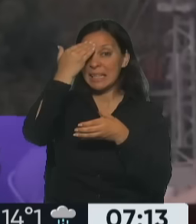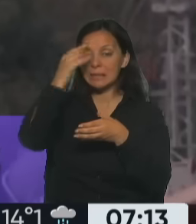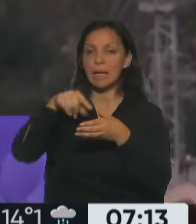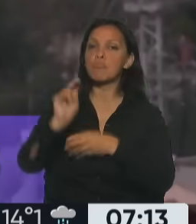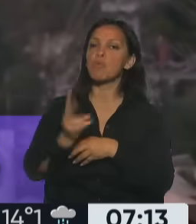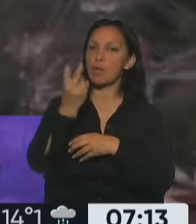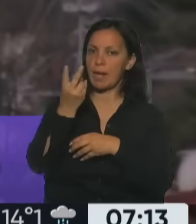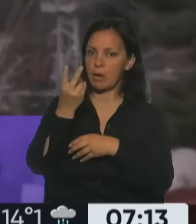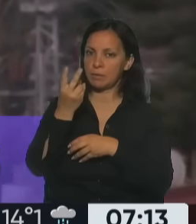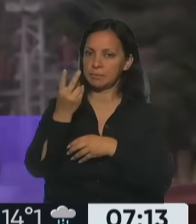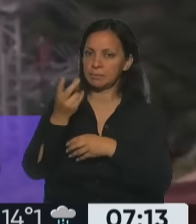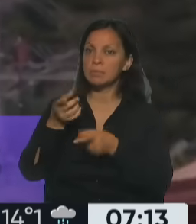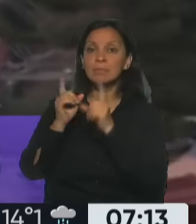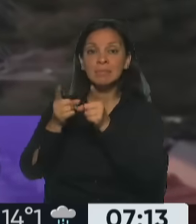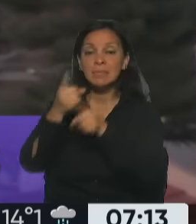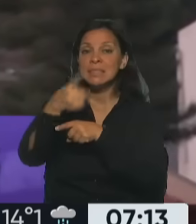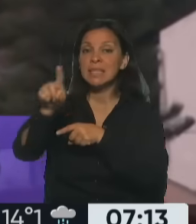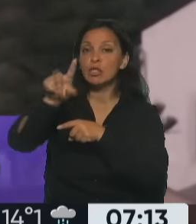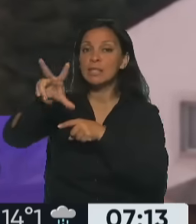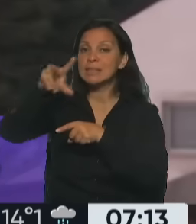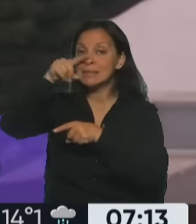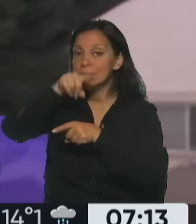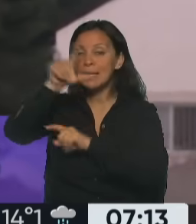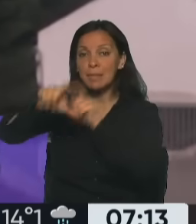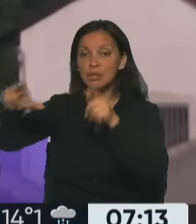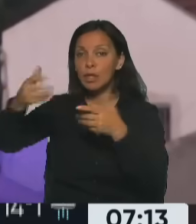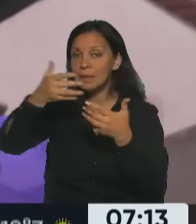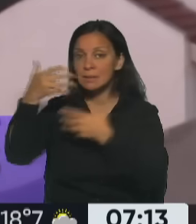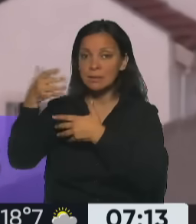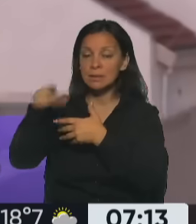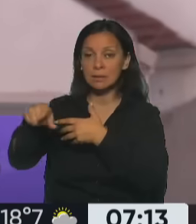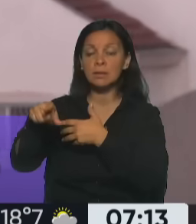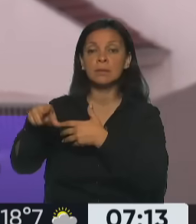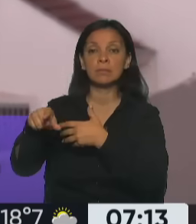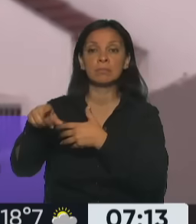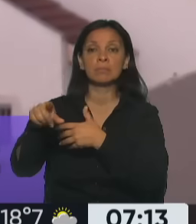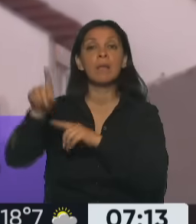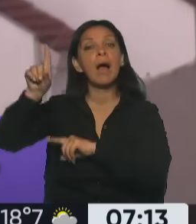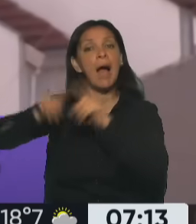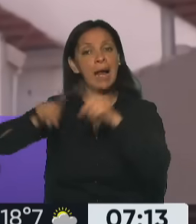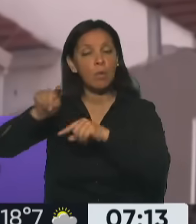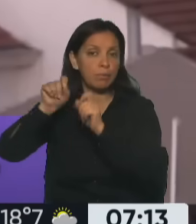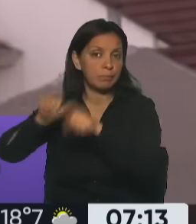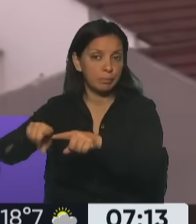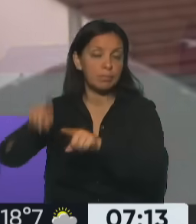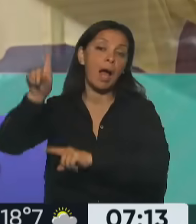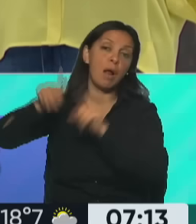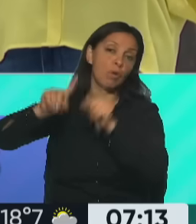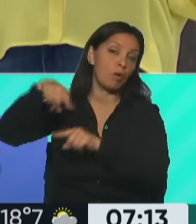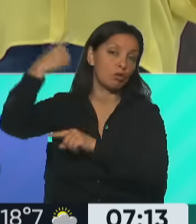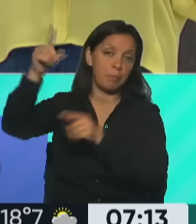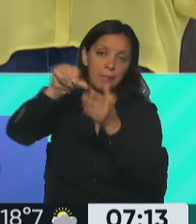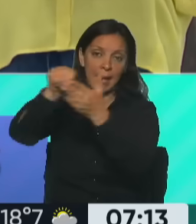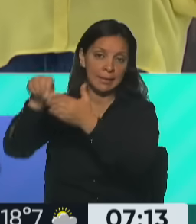los 137 rehenes israelíes de doble nacionalidad y algunos extranjeros, de esos